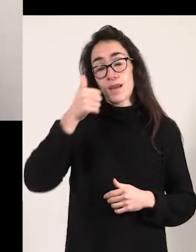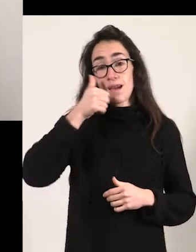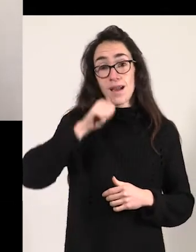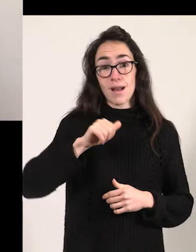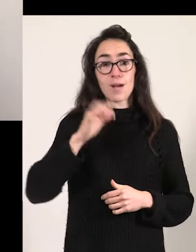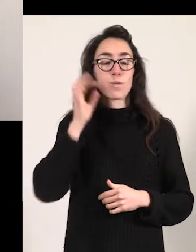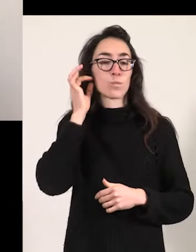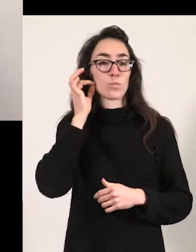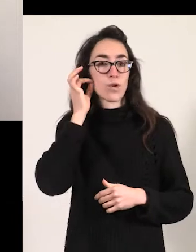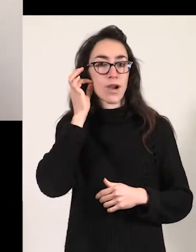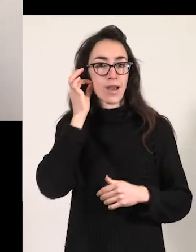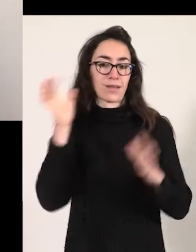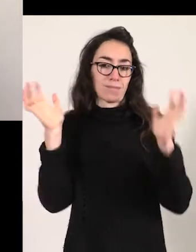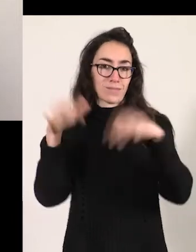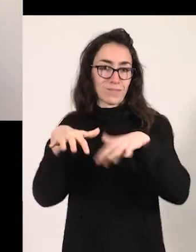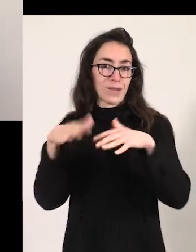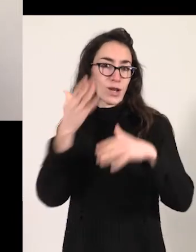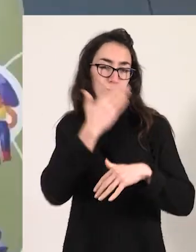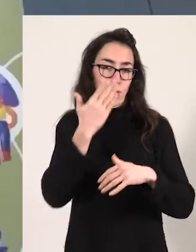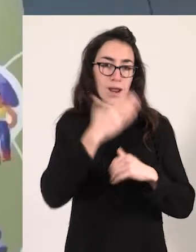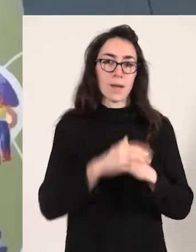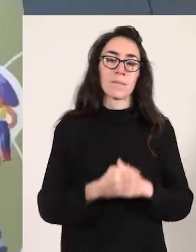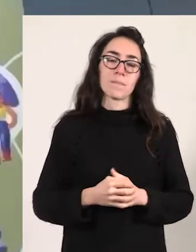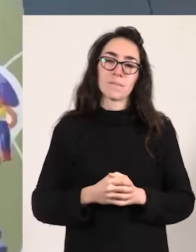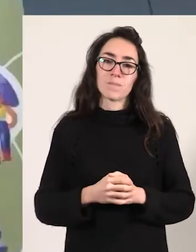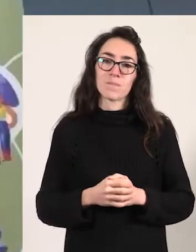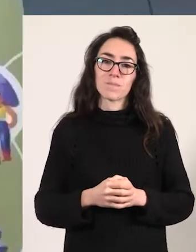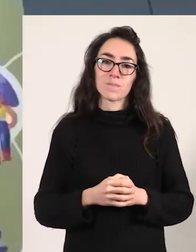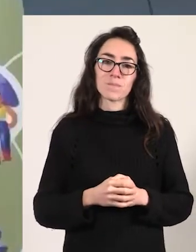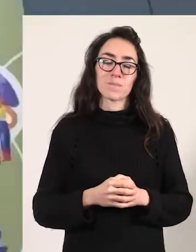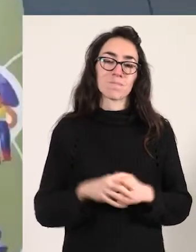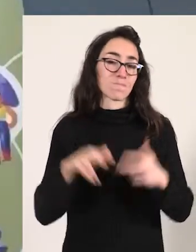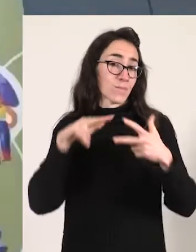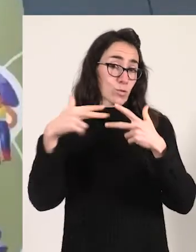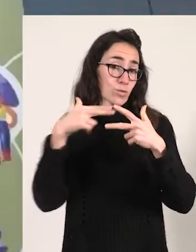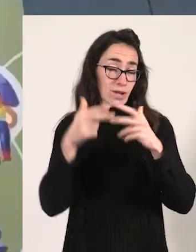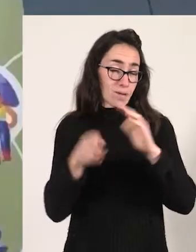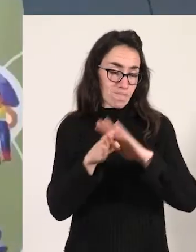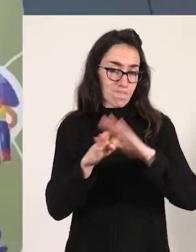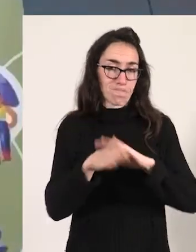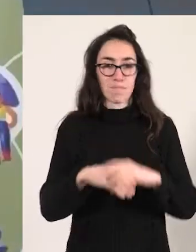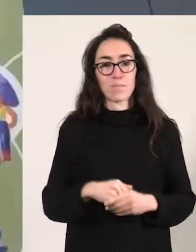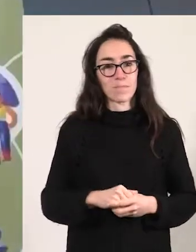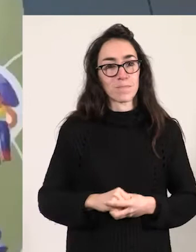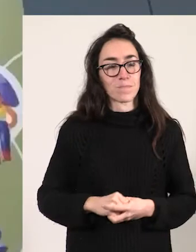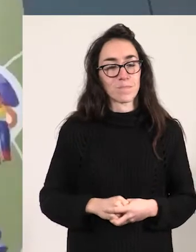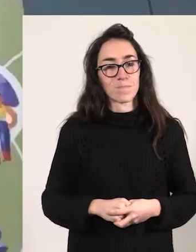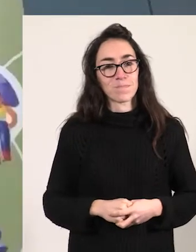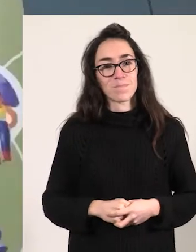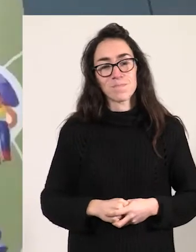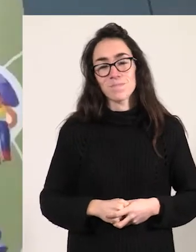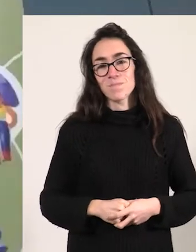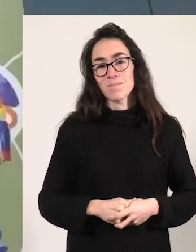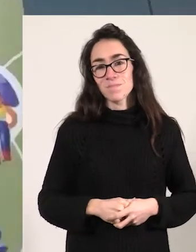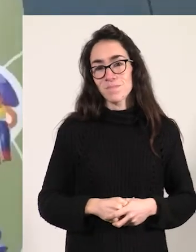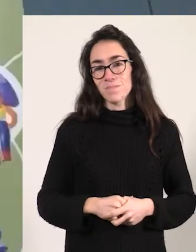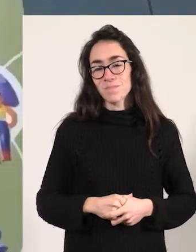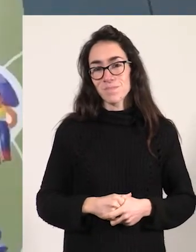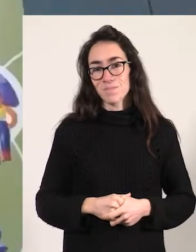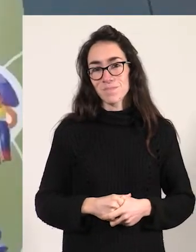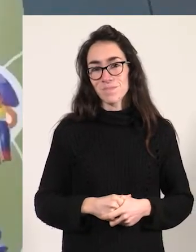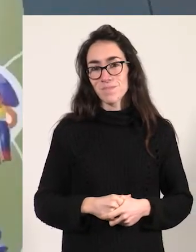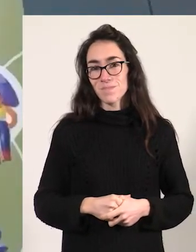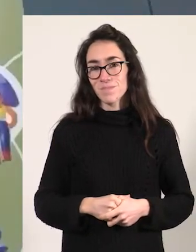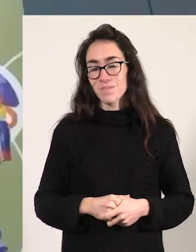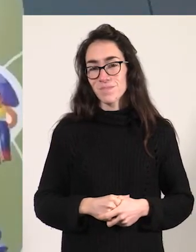berdintasunerako eta emakumeen ahalduntzerako eskolara. Gune hau modu kolektiboan erakitzen ari